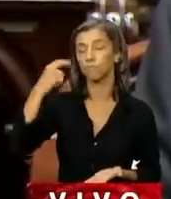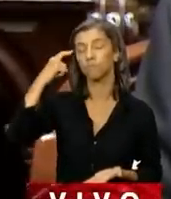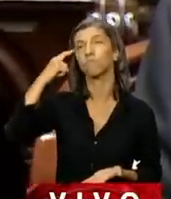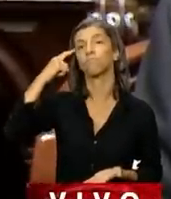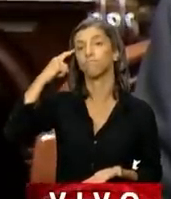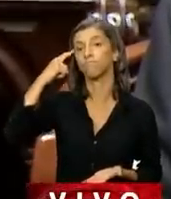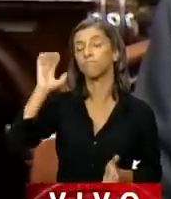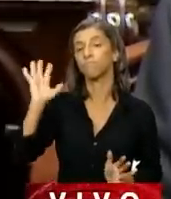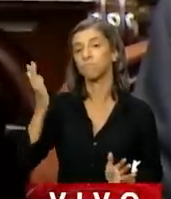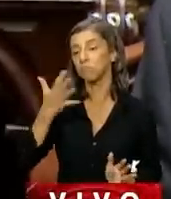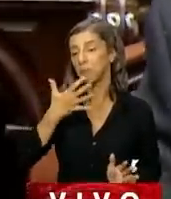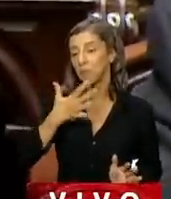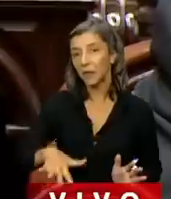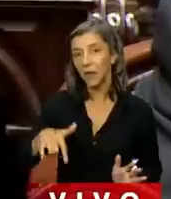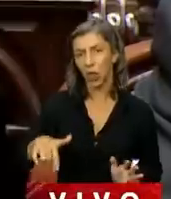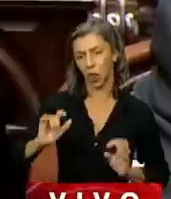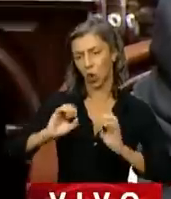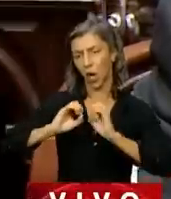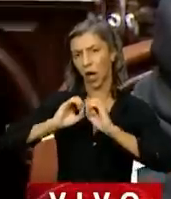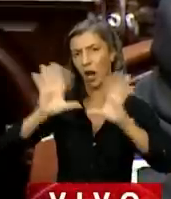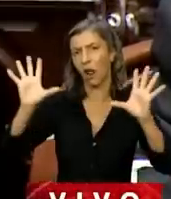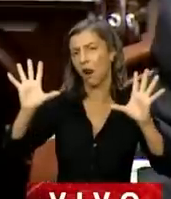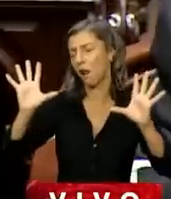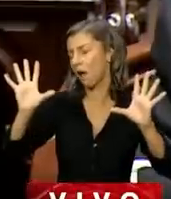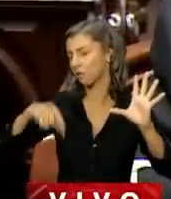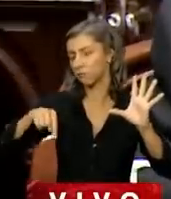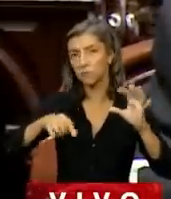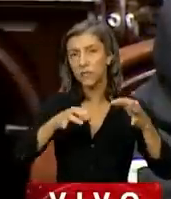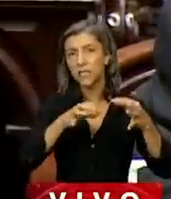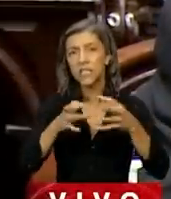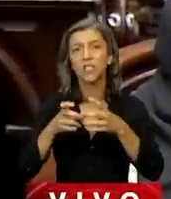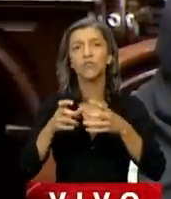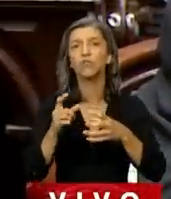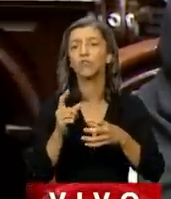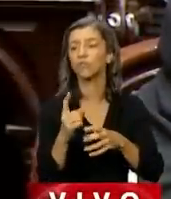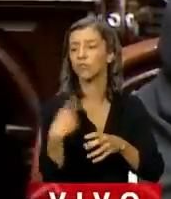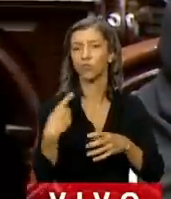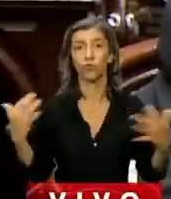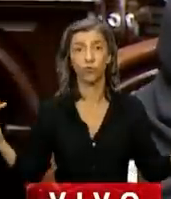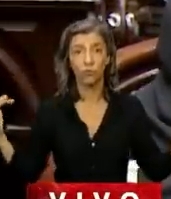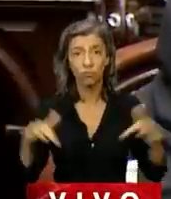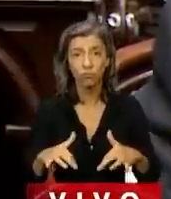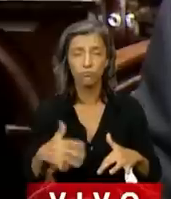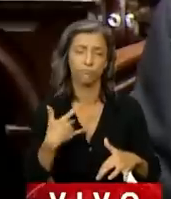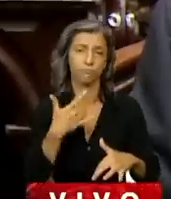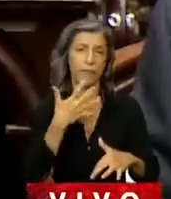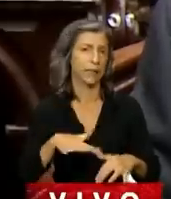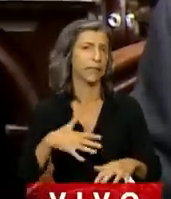de qué tipo de sesión es la que estamos y cuál es el motivo por qué ha sido convocada.